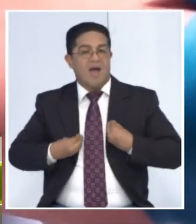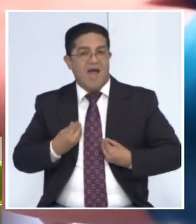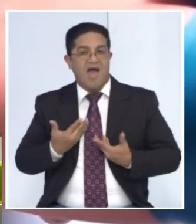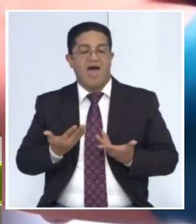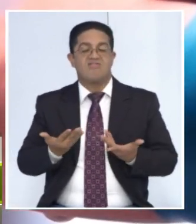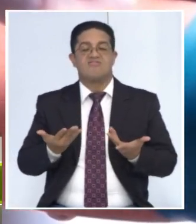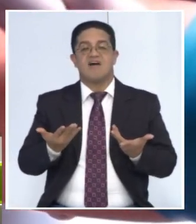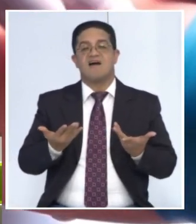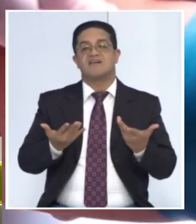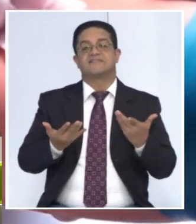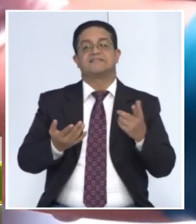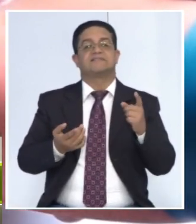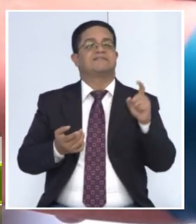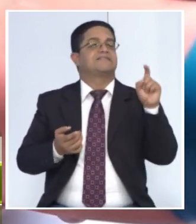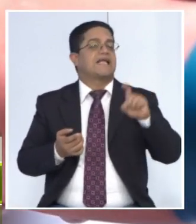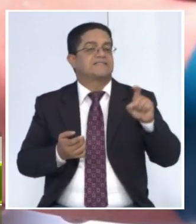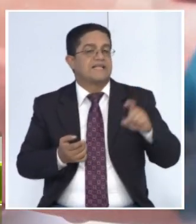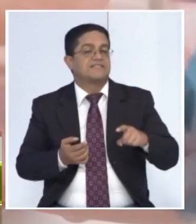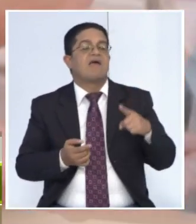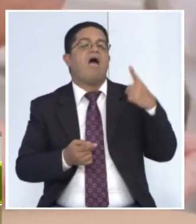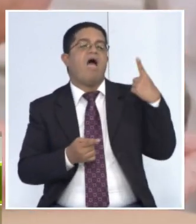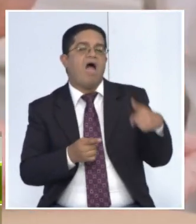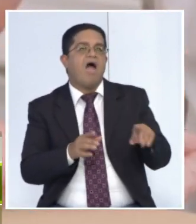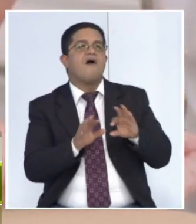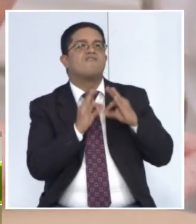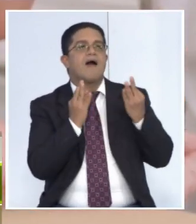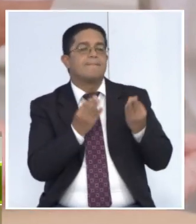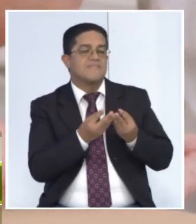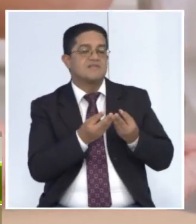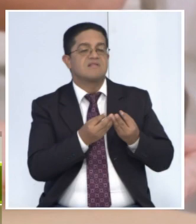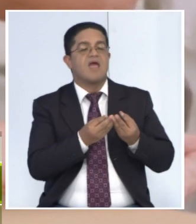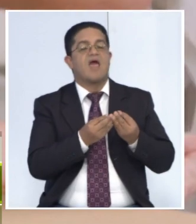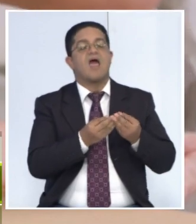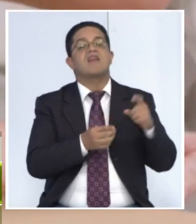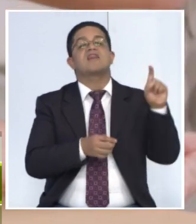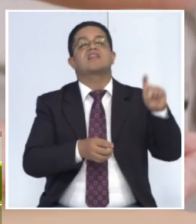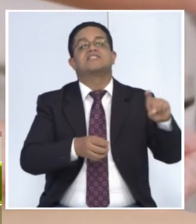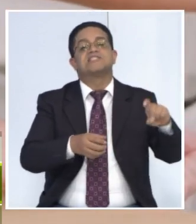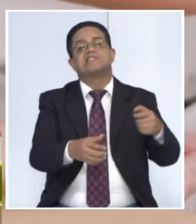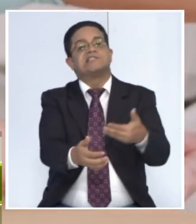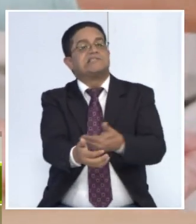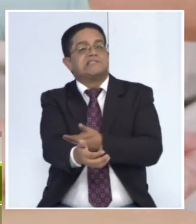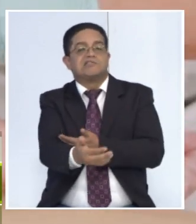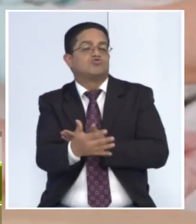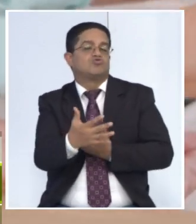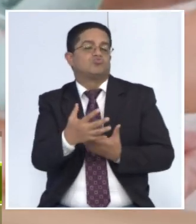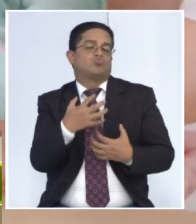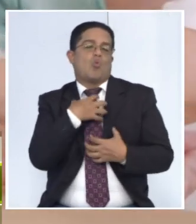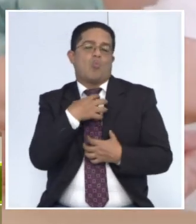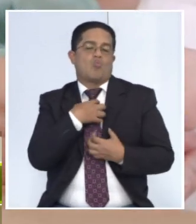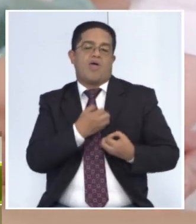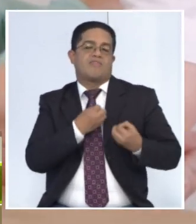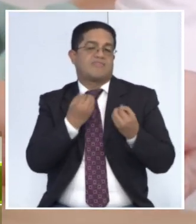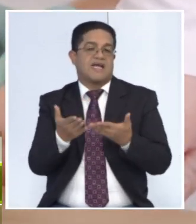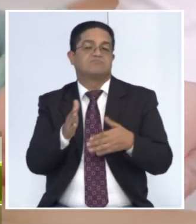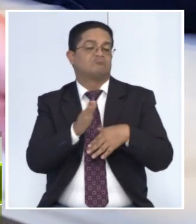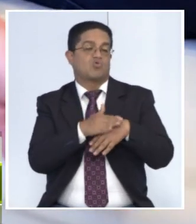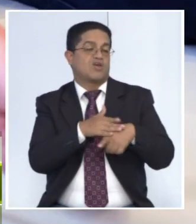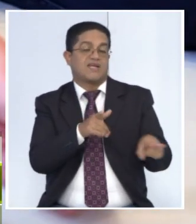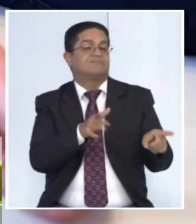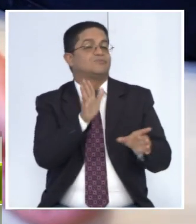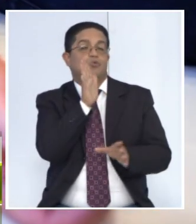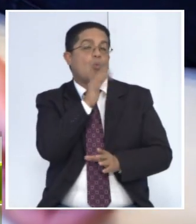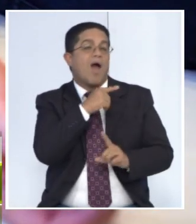necesidad, porque tienen un familiar que requiere una transfusión y no se la pueden administrar porque no hay el grupo